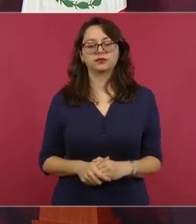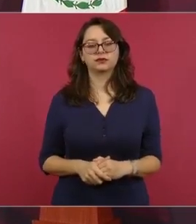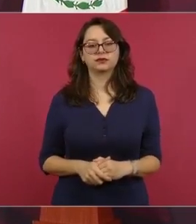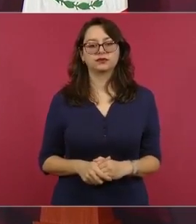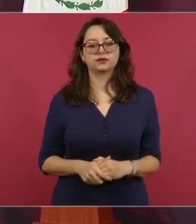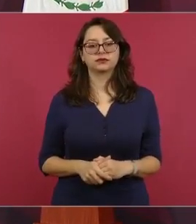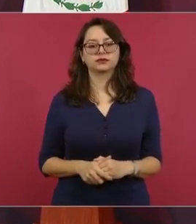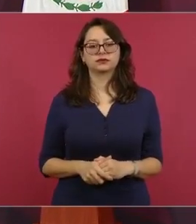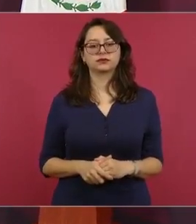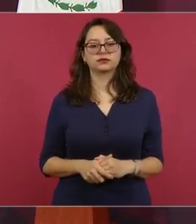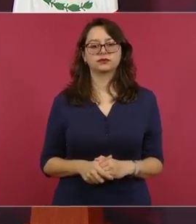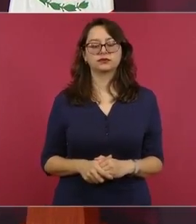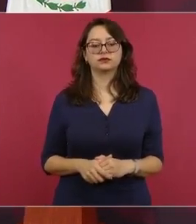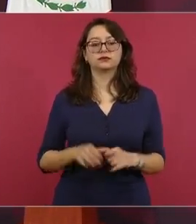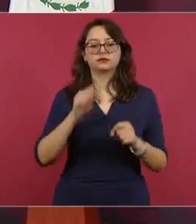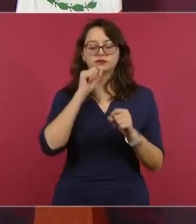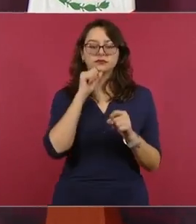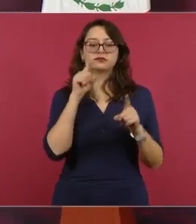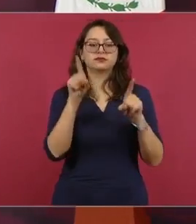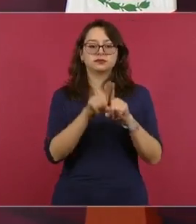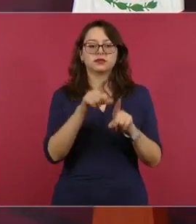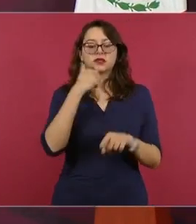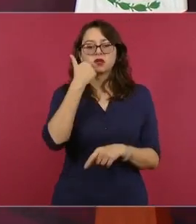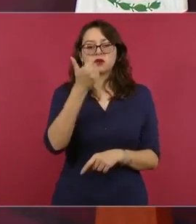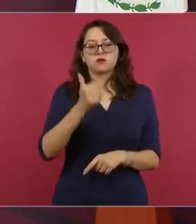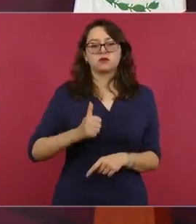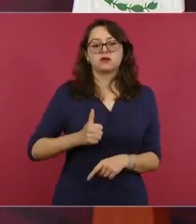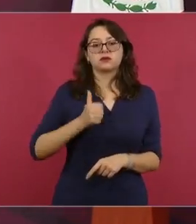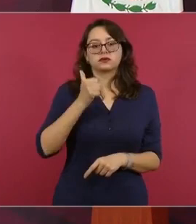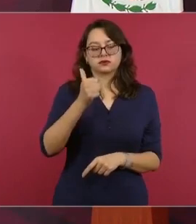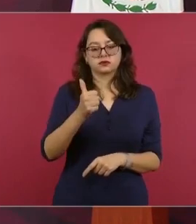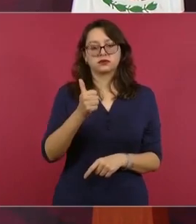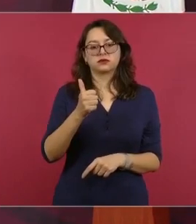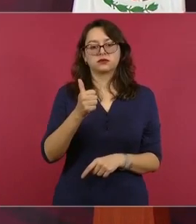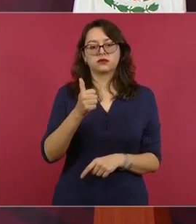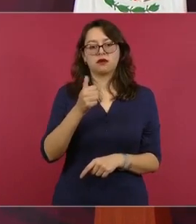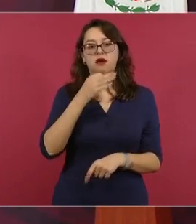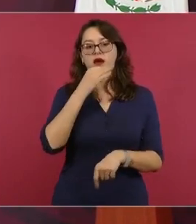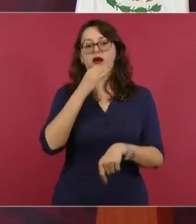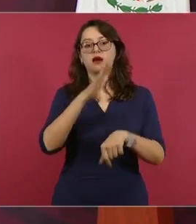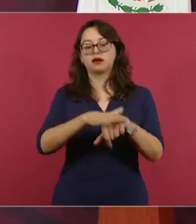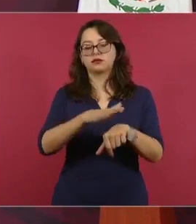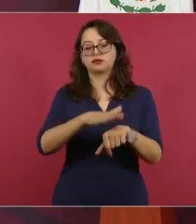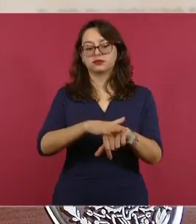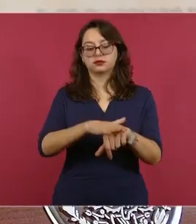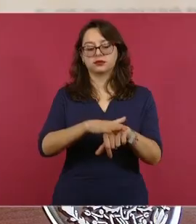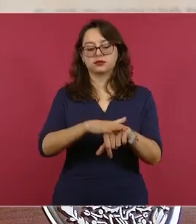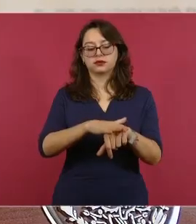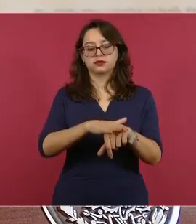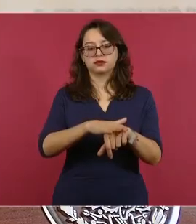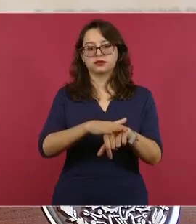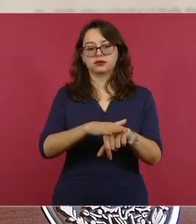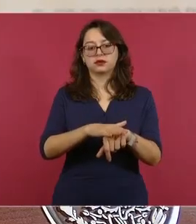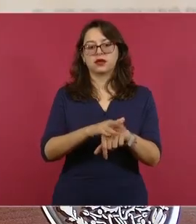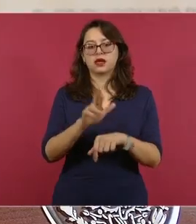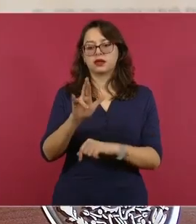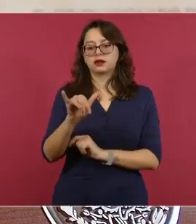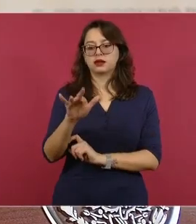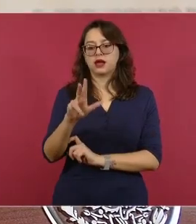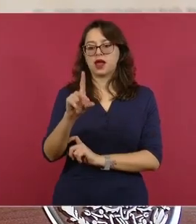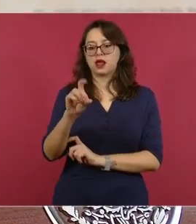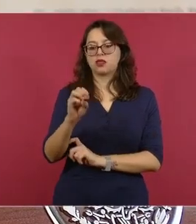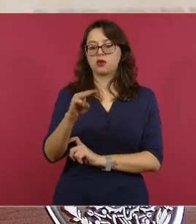también aprovecho, ¿no?, para decir que le tengo confianza, mucha confianza a Ricardo